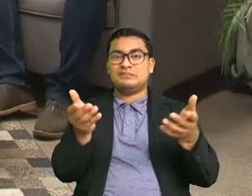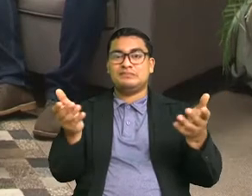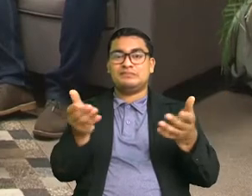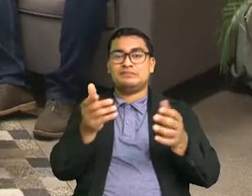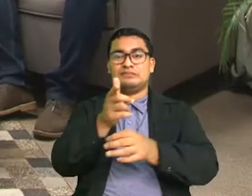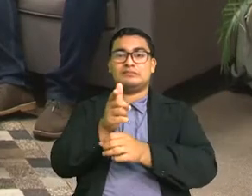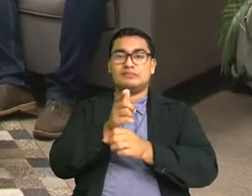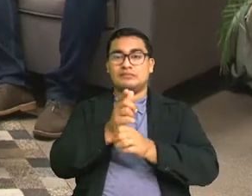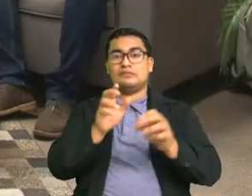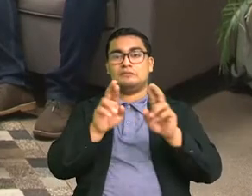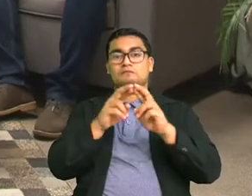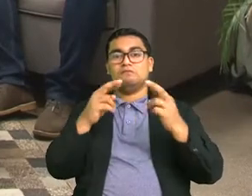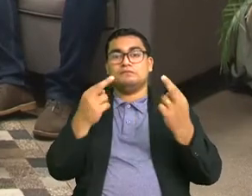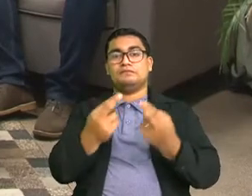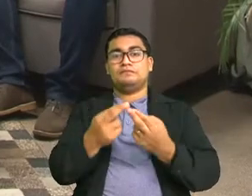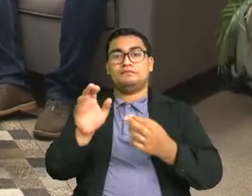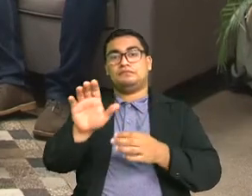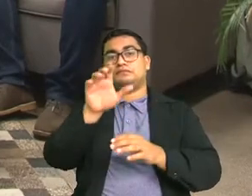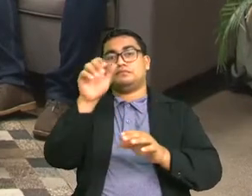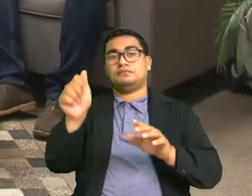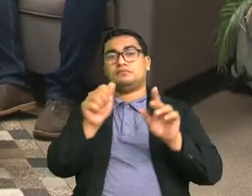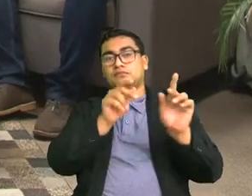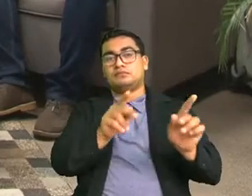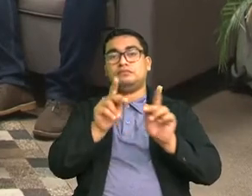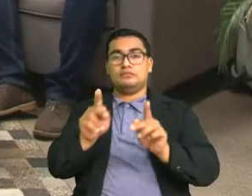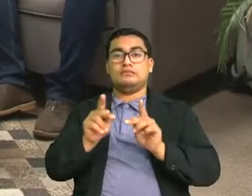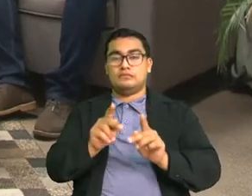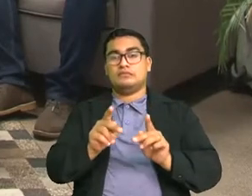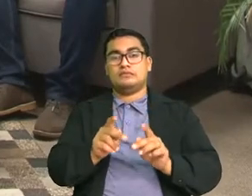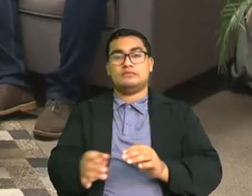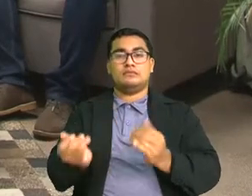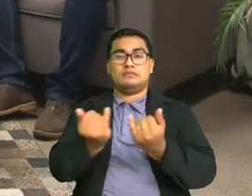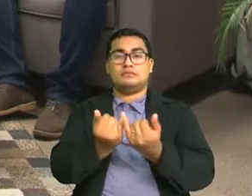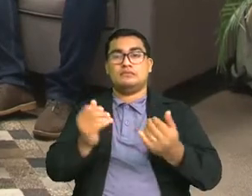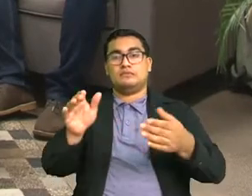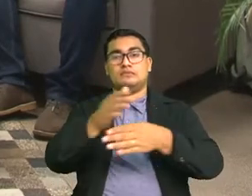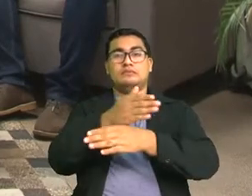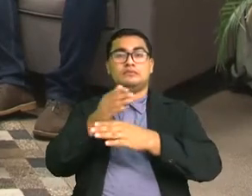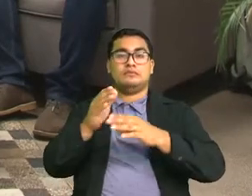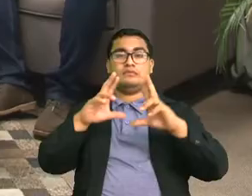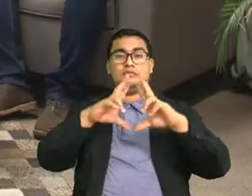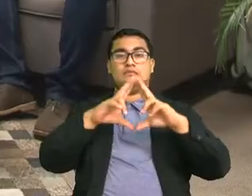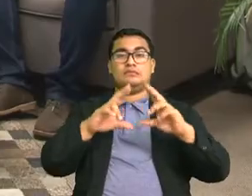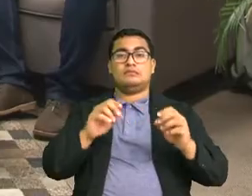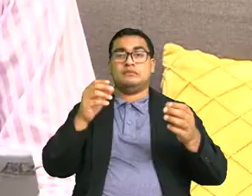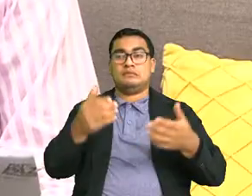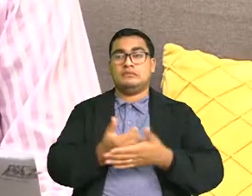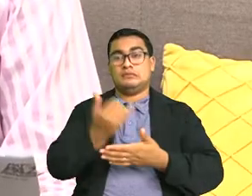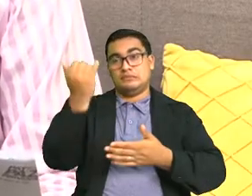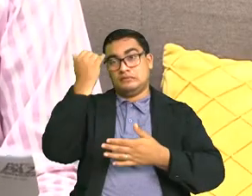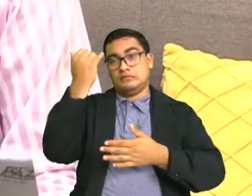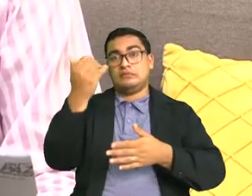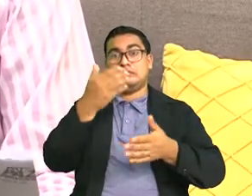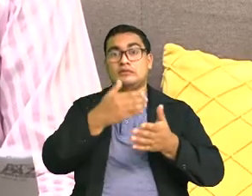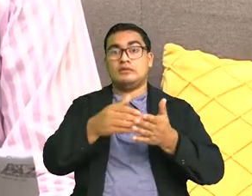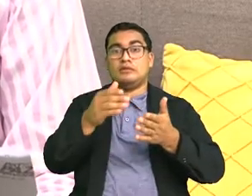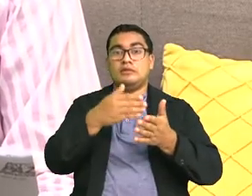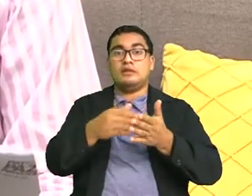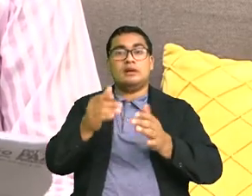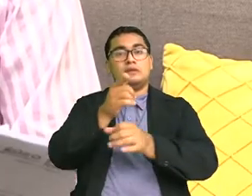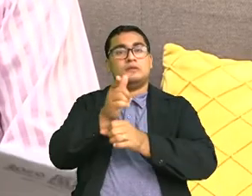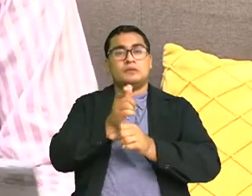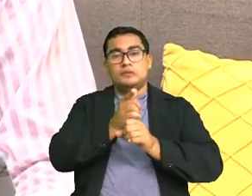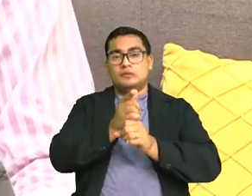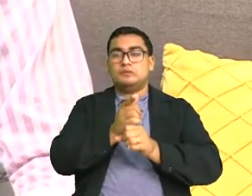videoconferencia con otros productores conectado en diferentes partes del país ahora con el uso de la tecnología nosotros con facilidad en un punto de un telecentro